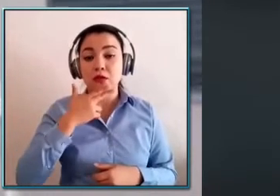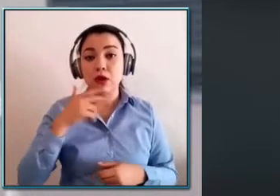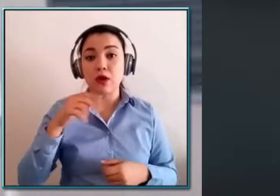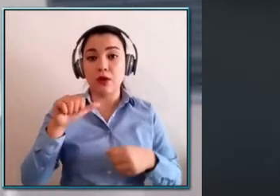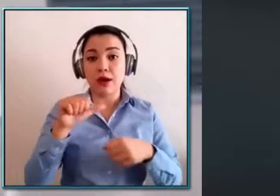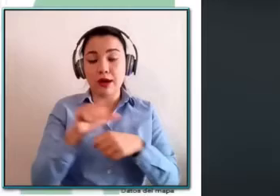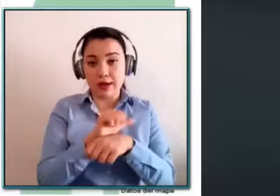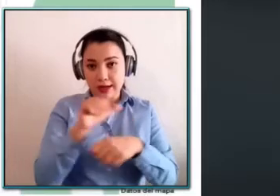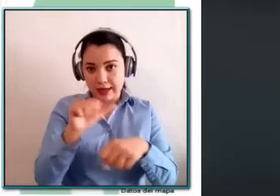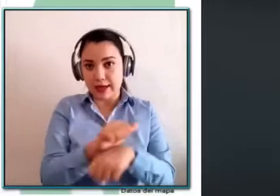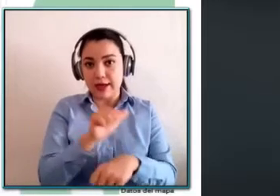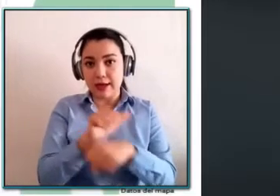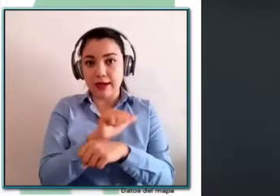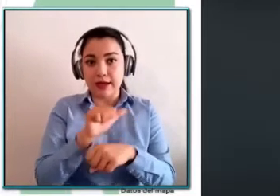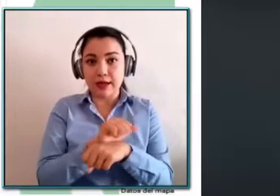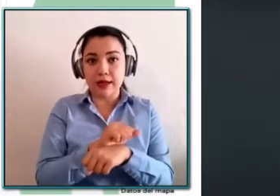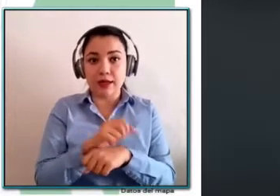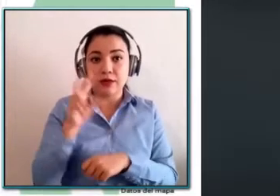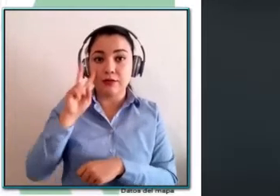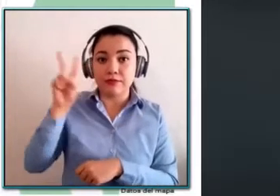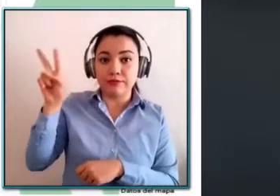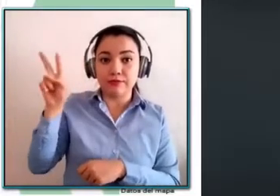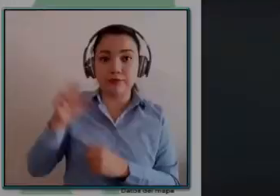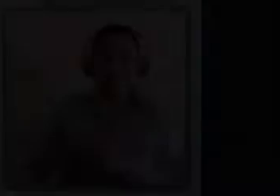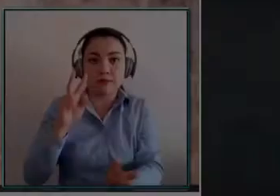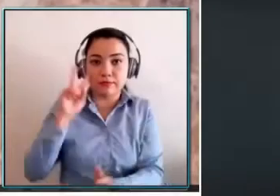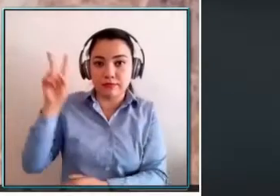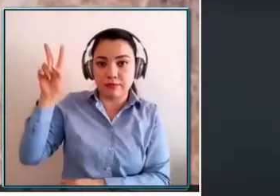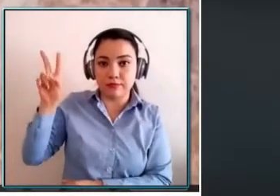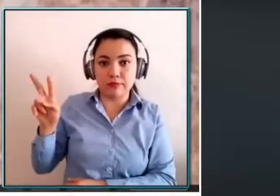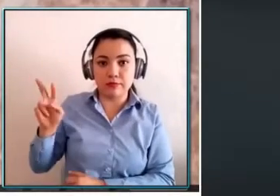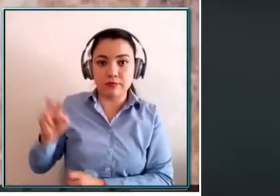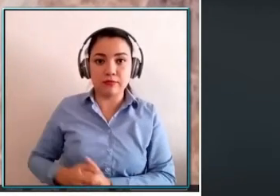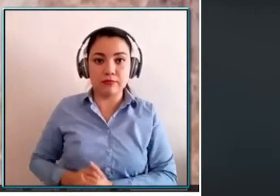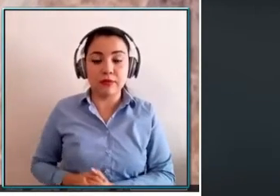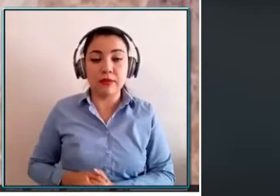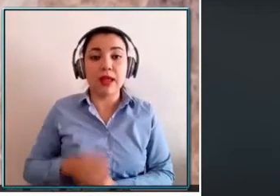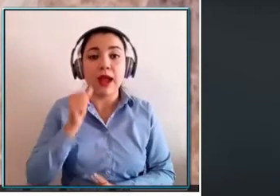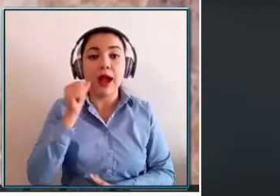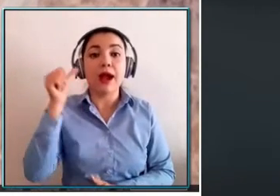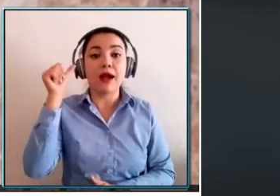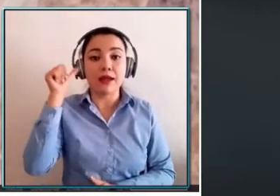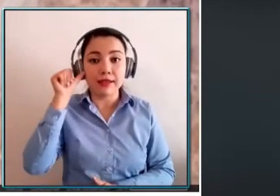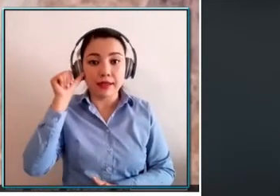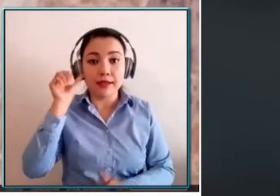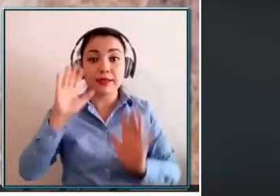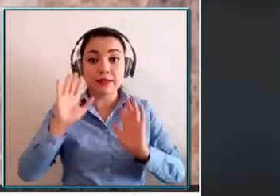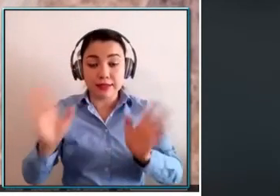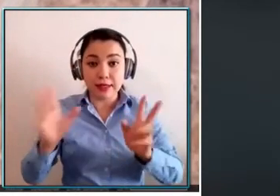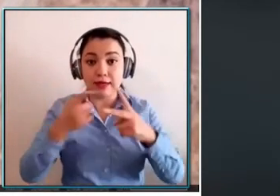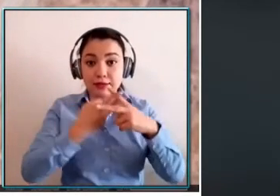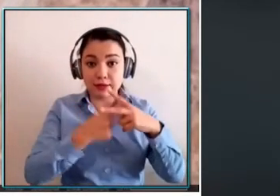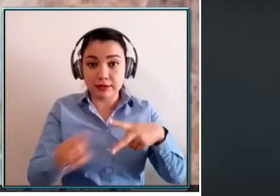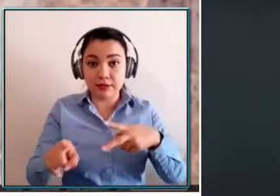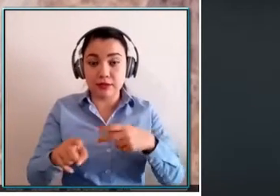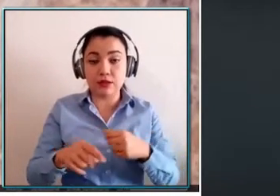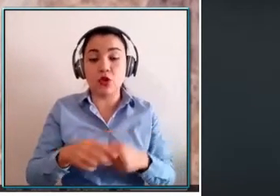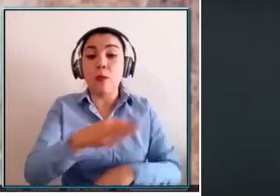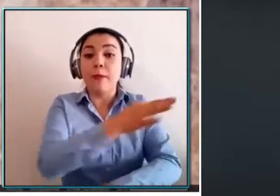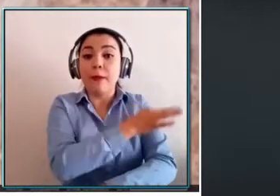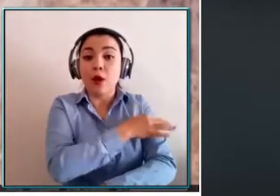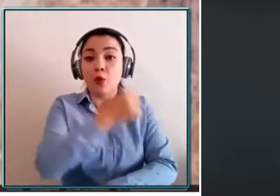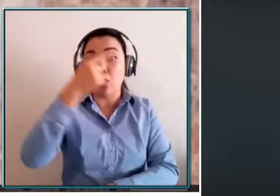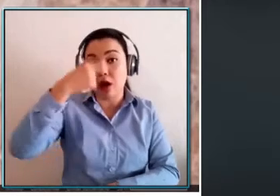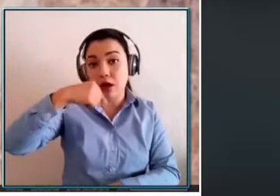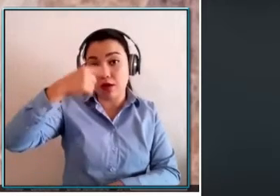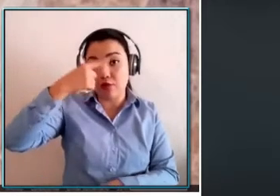respecta a el hospital infantil de del estable el recuerdo que no solamente es vacunación contra la influenza sino tenemos todo el esquema